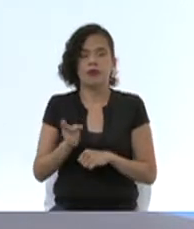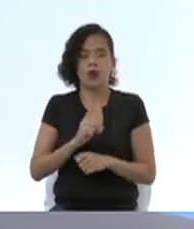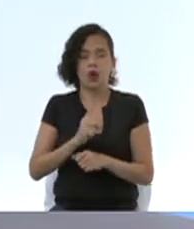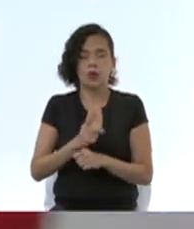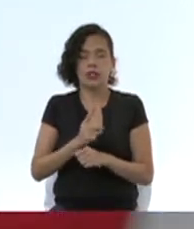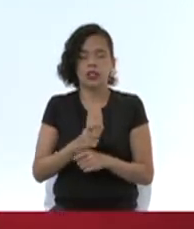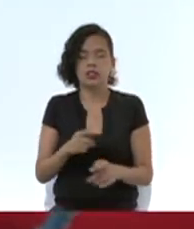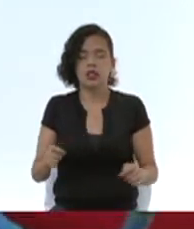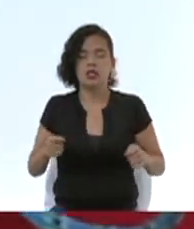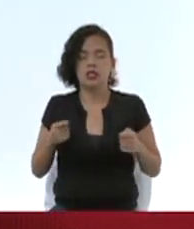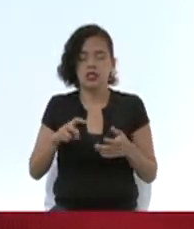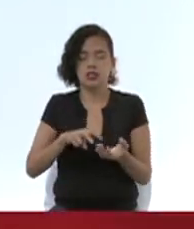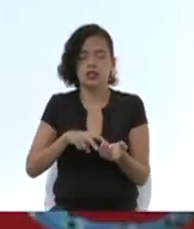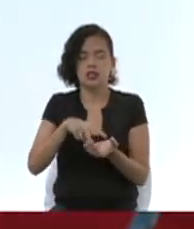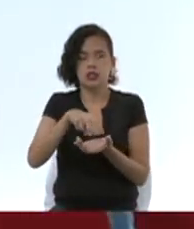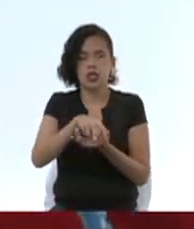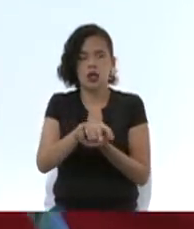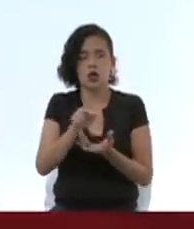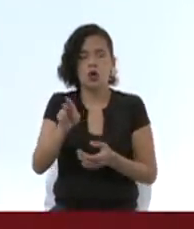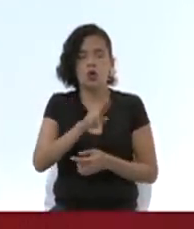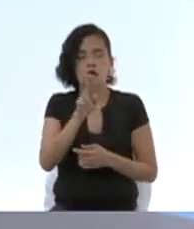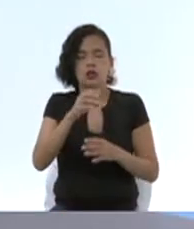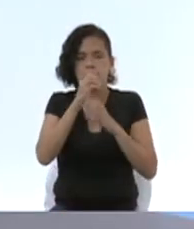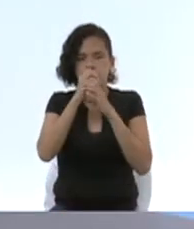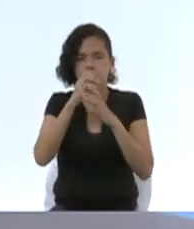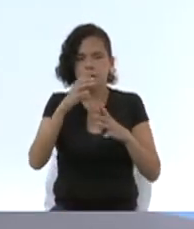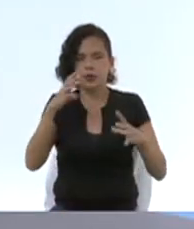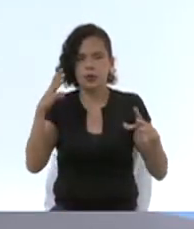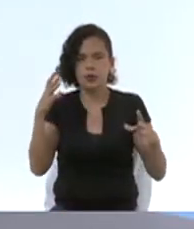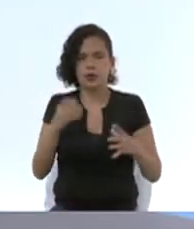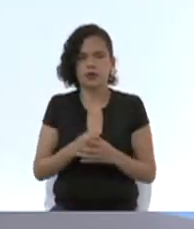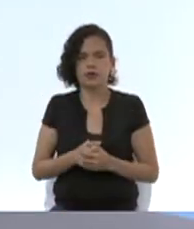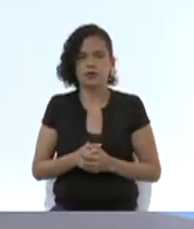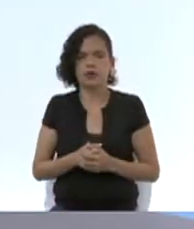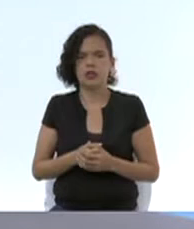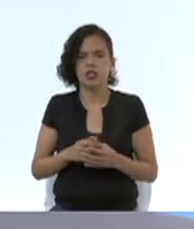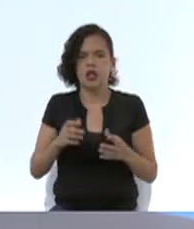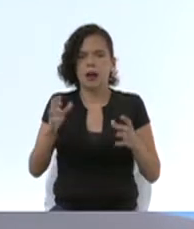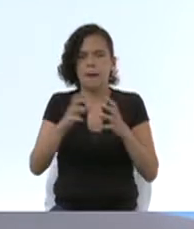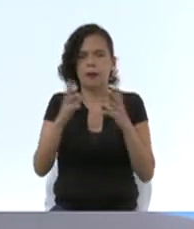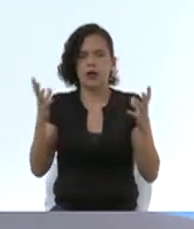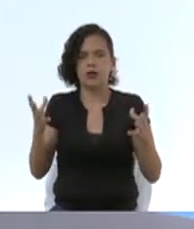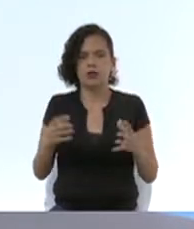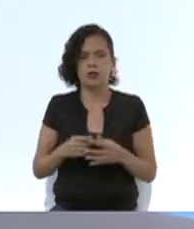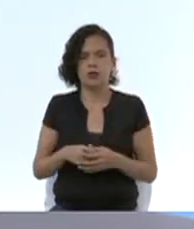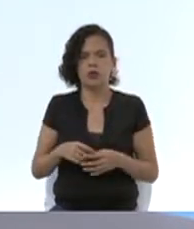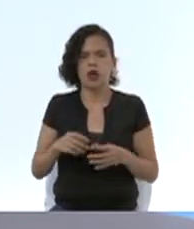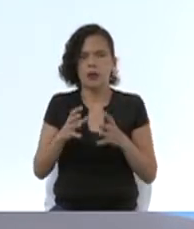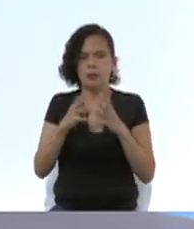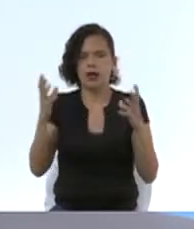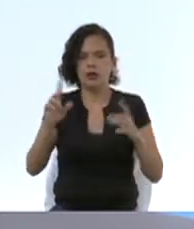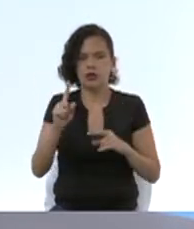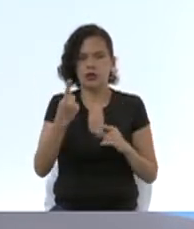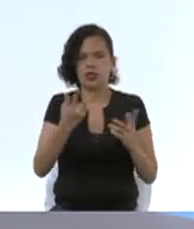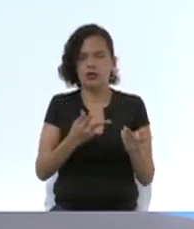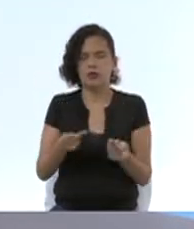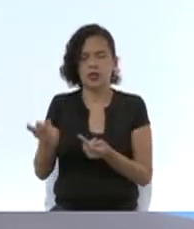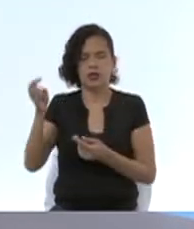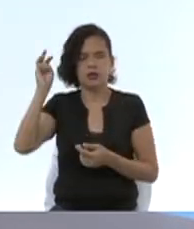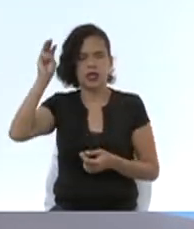sacos, utilizando un globo, tratando de estallarlo. Vamos a explotar uno. Te invito,